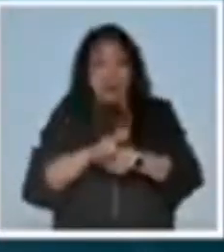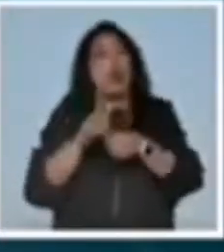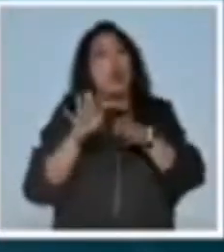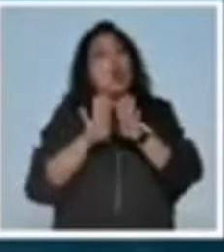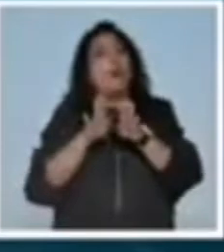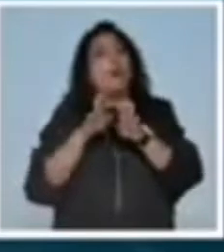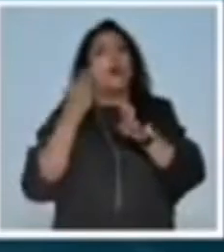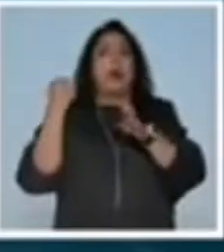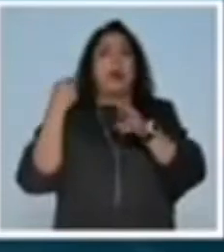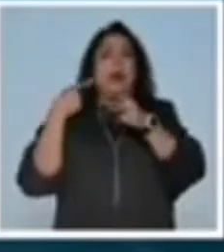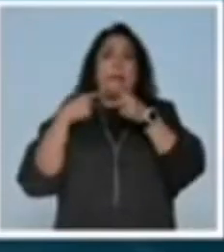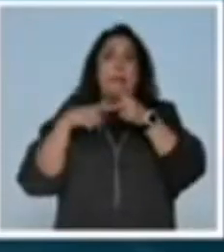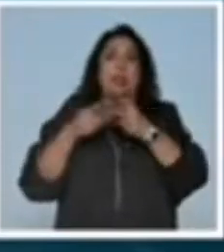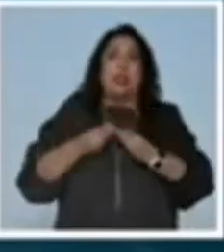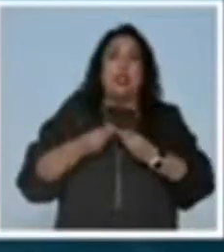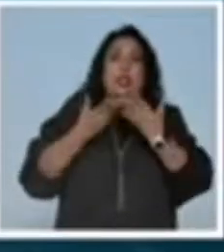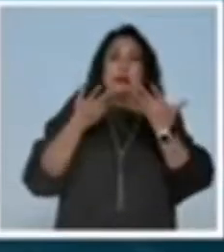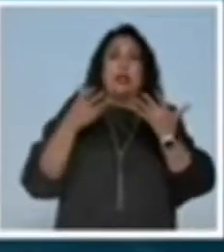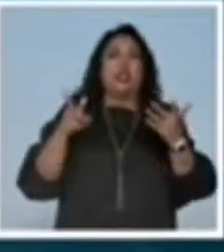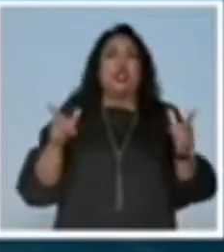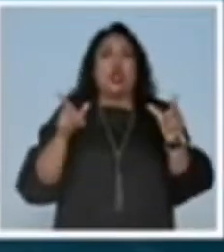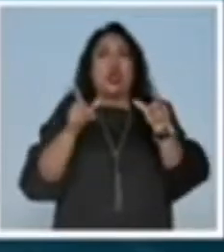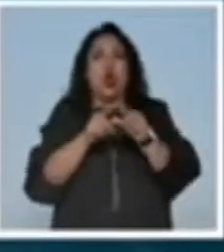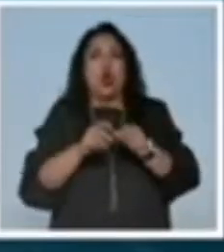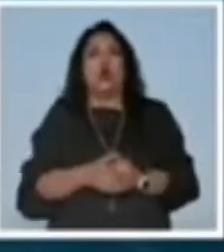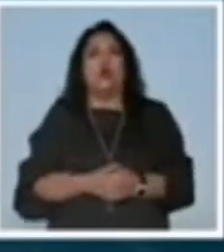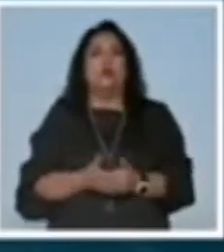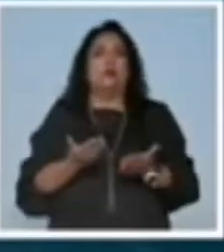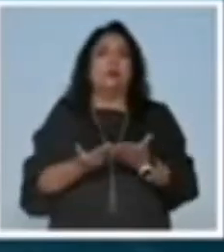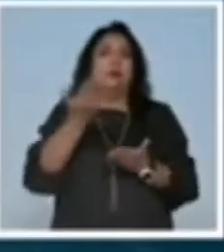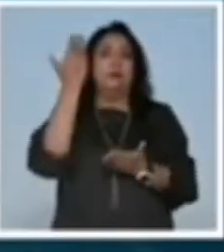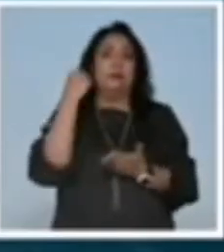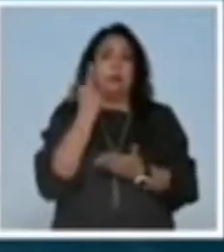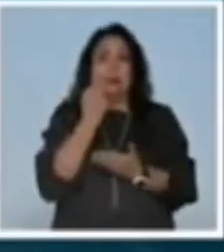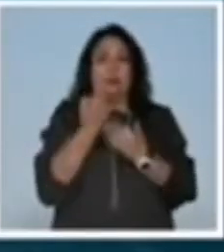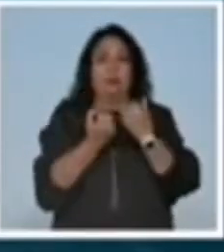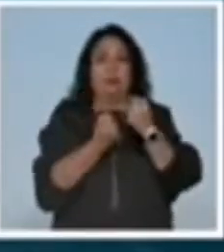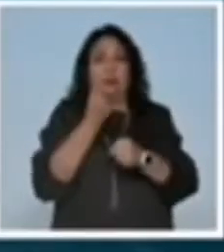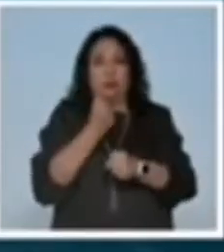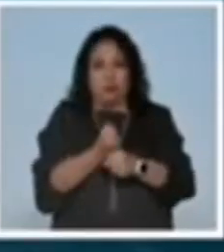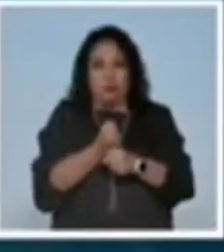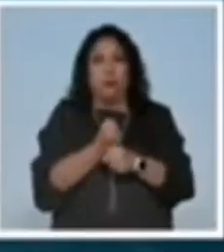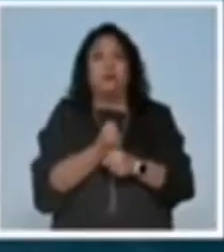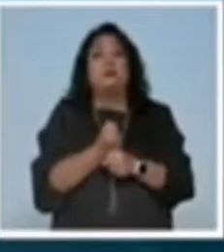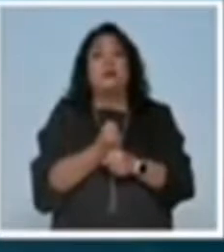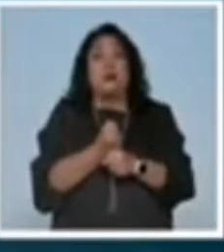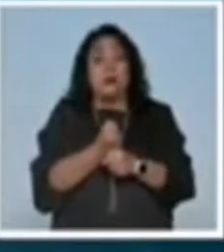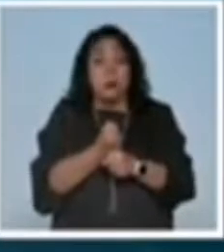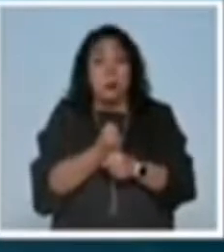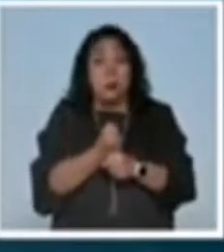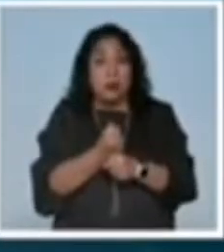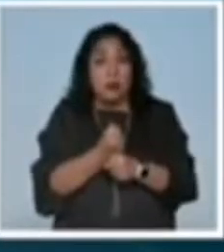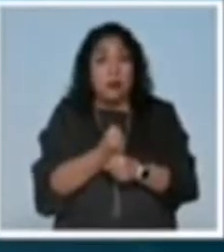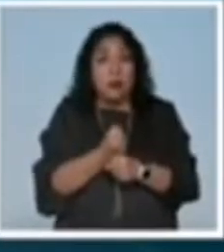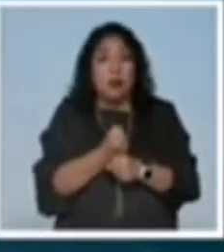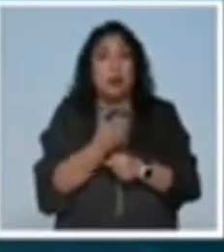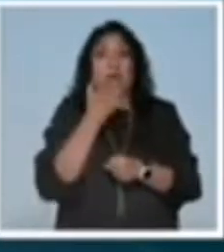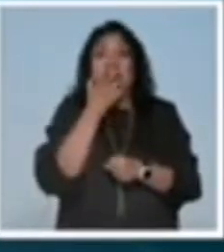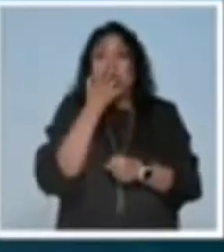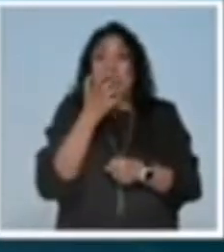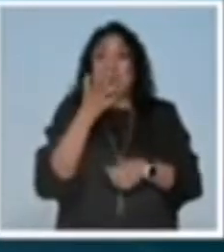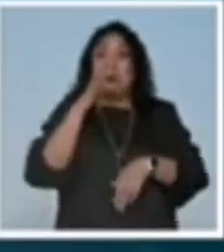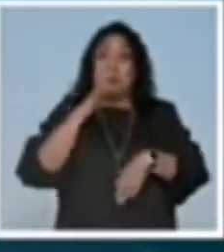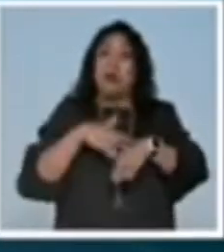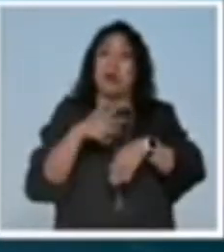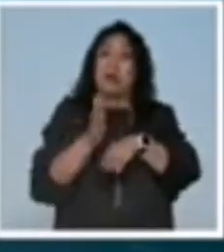y cómo todo comenzó con Expresión en Corto. Hace 25 años en la industria cinematográfica gritamos